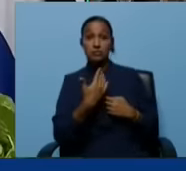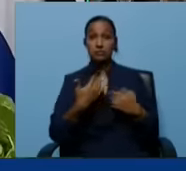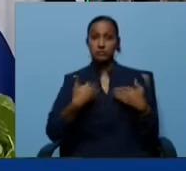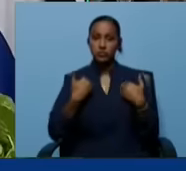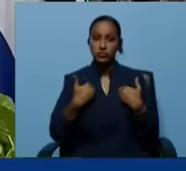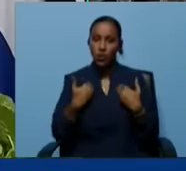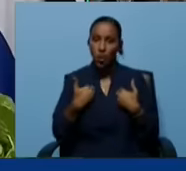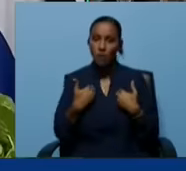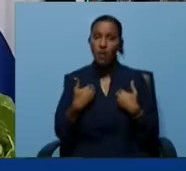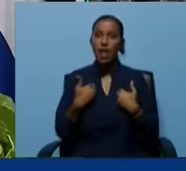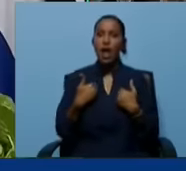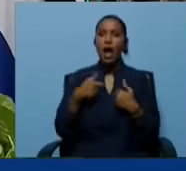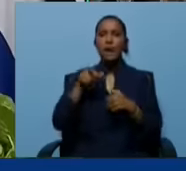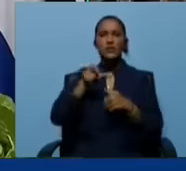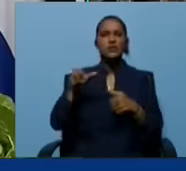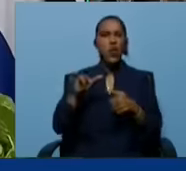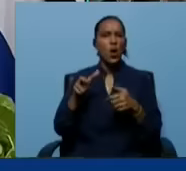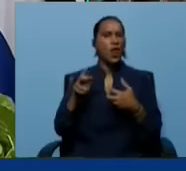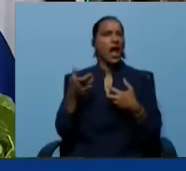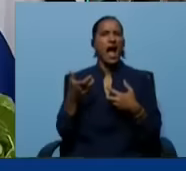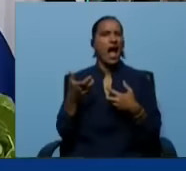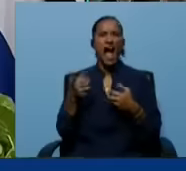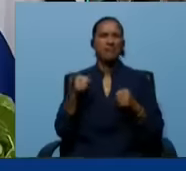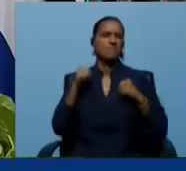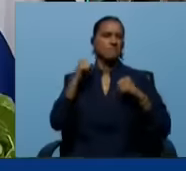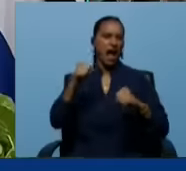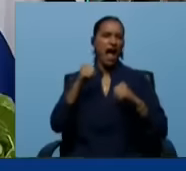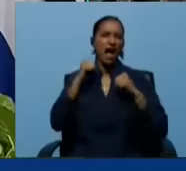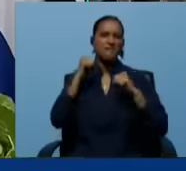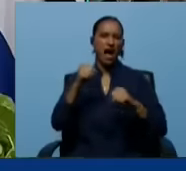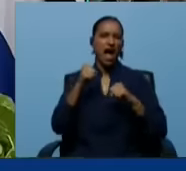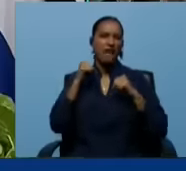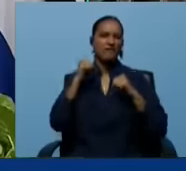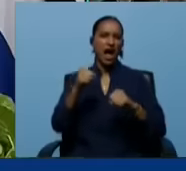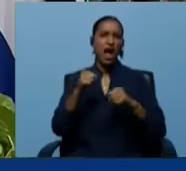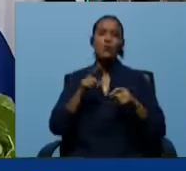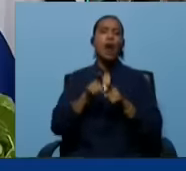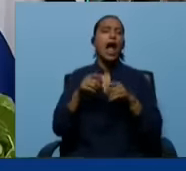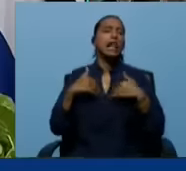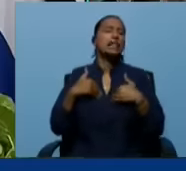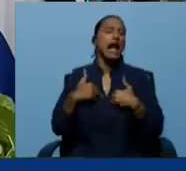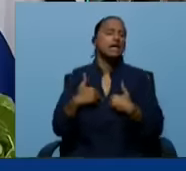tanto y más brutales